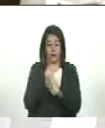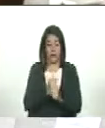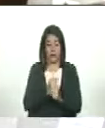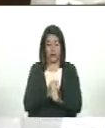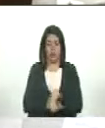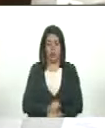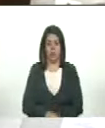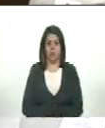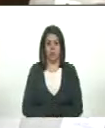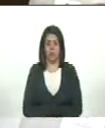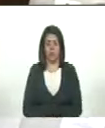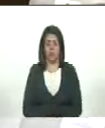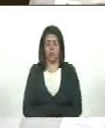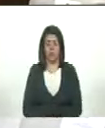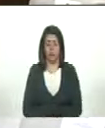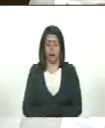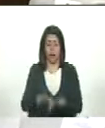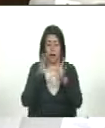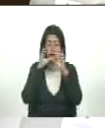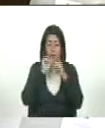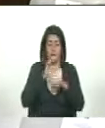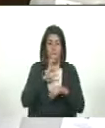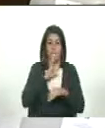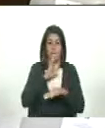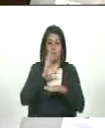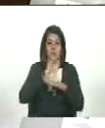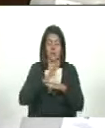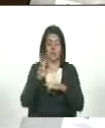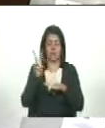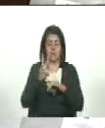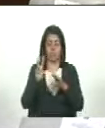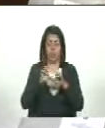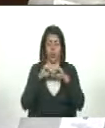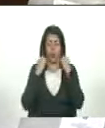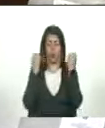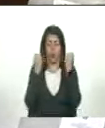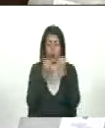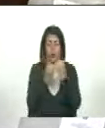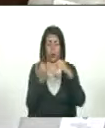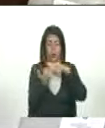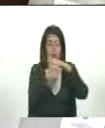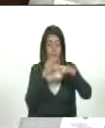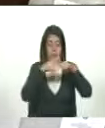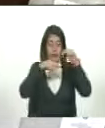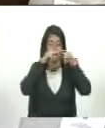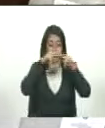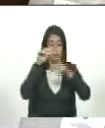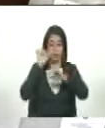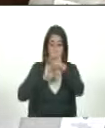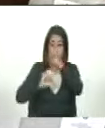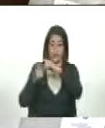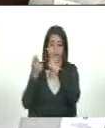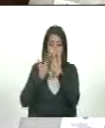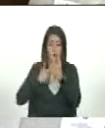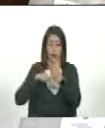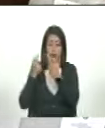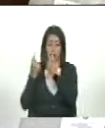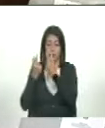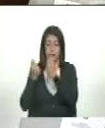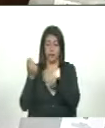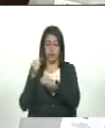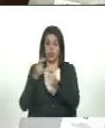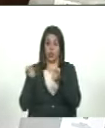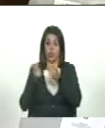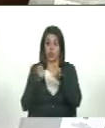del banco. Entendemos que el Banco Central es el órgano que defiende nuestra moneda y es el órgano